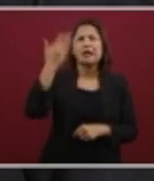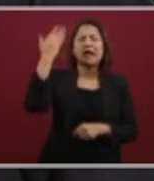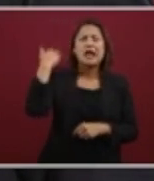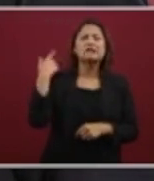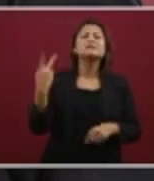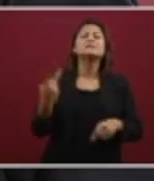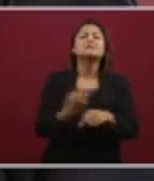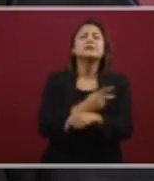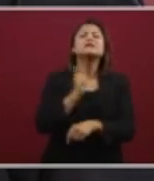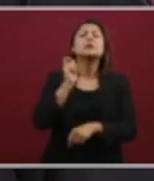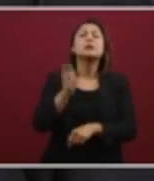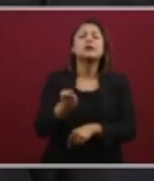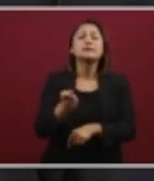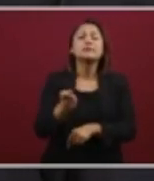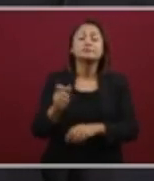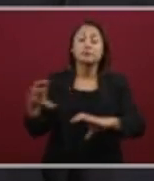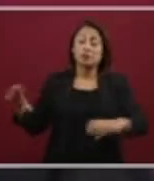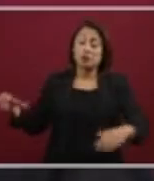Los fifís